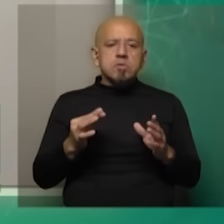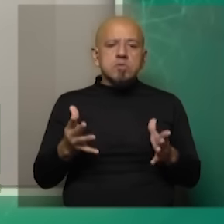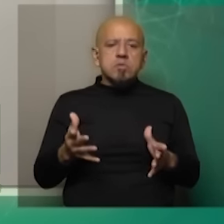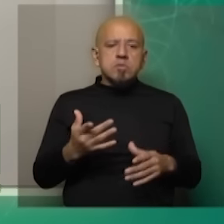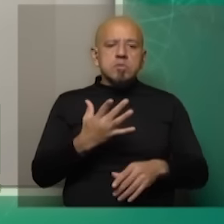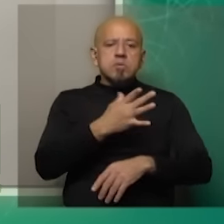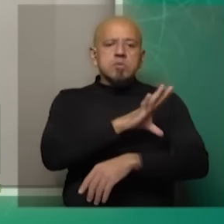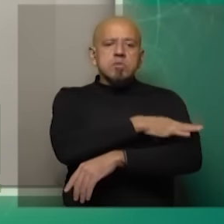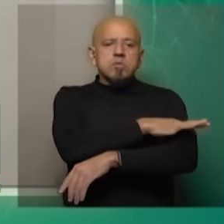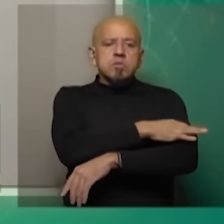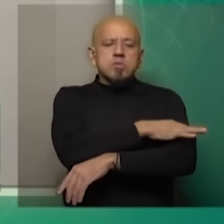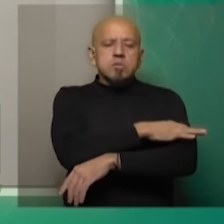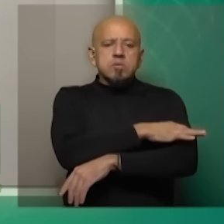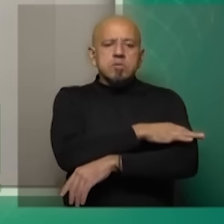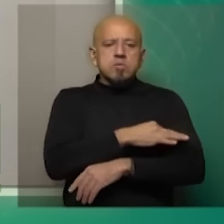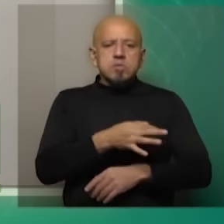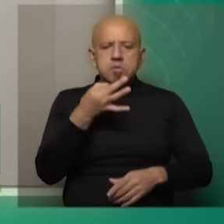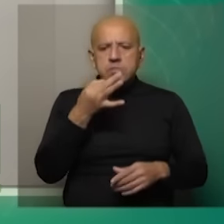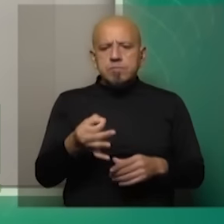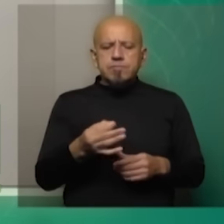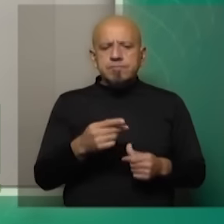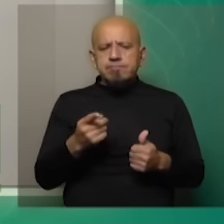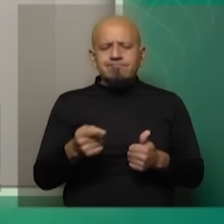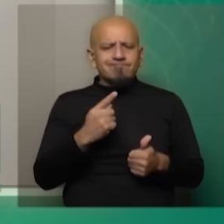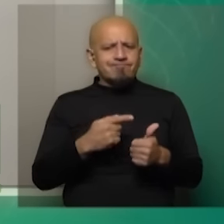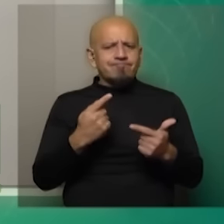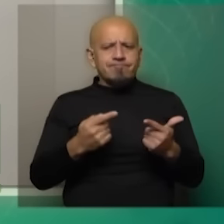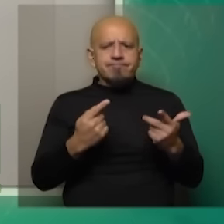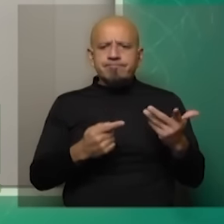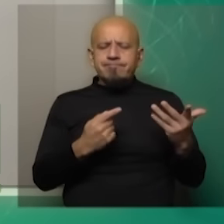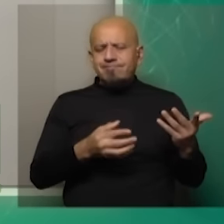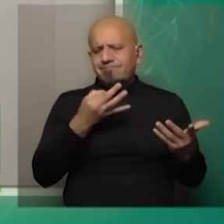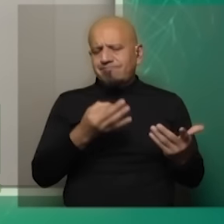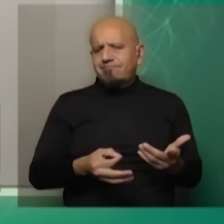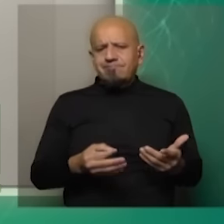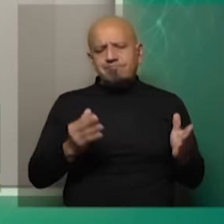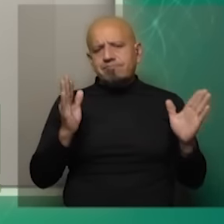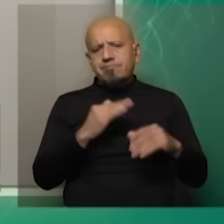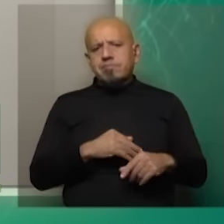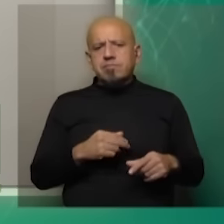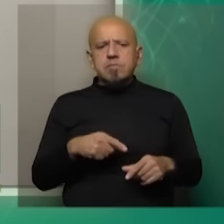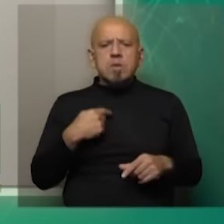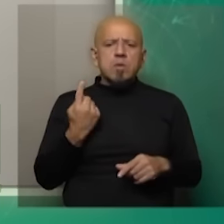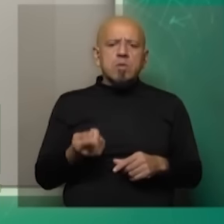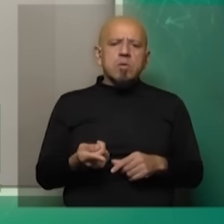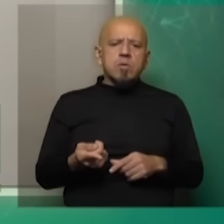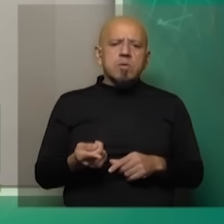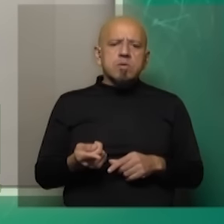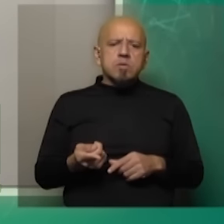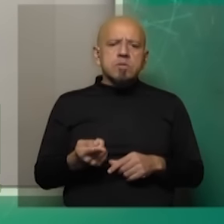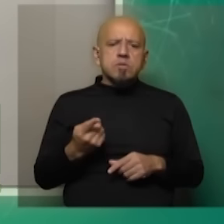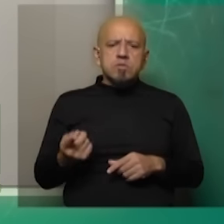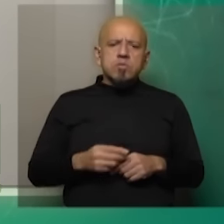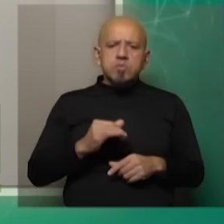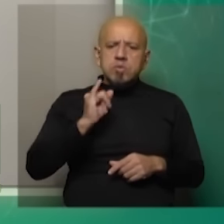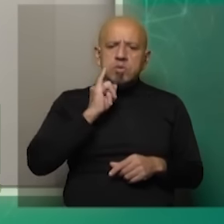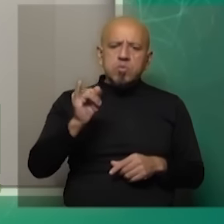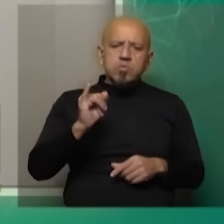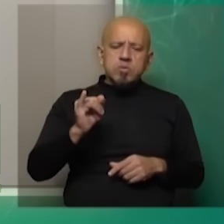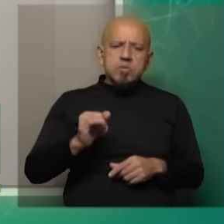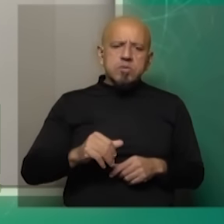Yamandú, donde hace una serie de aseveraciones absolutamente disparatadas. Luego aparece una denuncia por